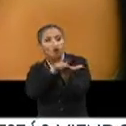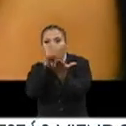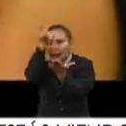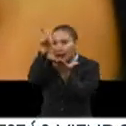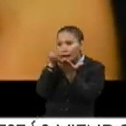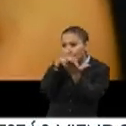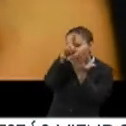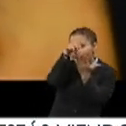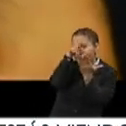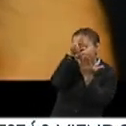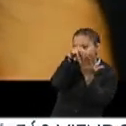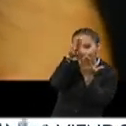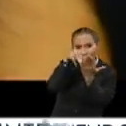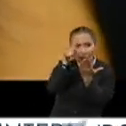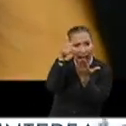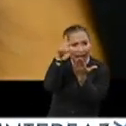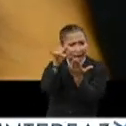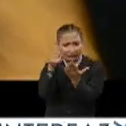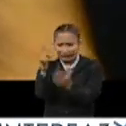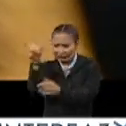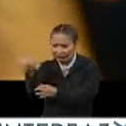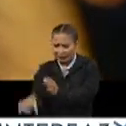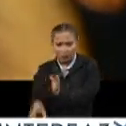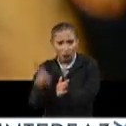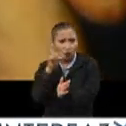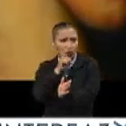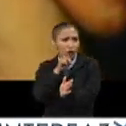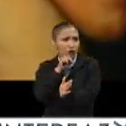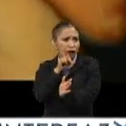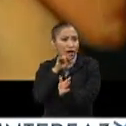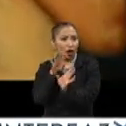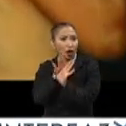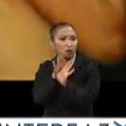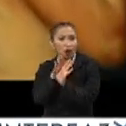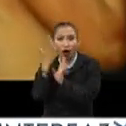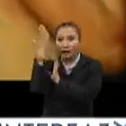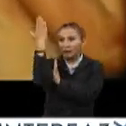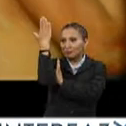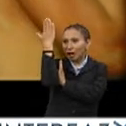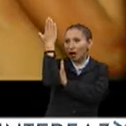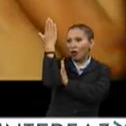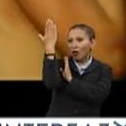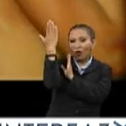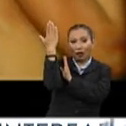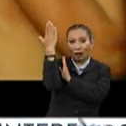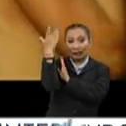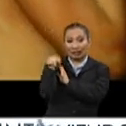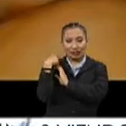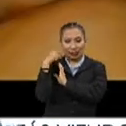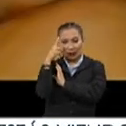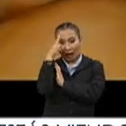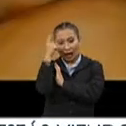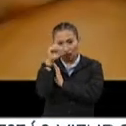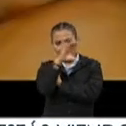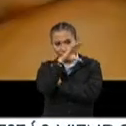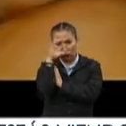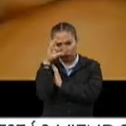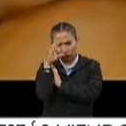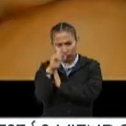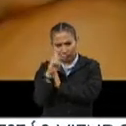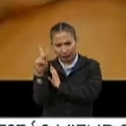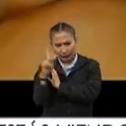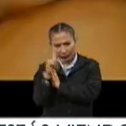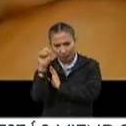con Nagui posando exactamente así, ¿no? Sí. Ese juego, digamos, en espejo es muy, muy bonito. Sí, de hecho, si mal no recuerdo, hay una foto, ¿no?